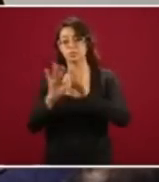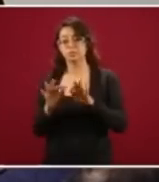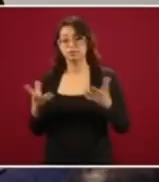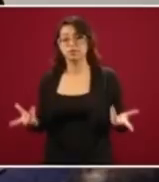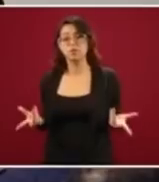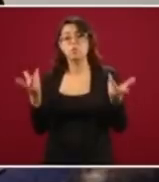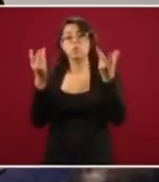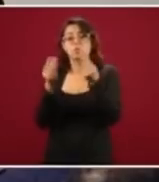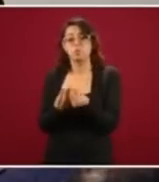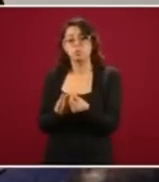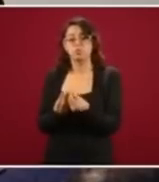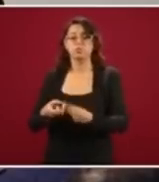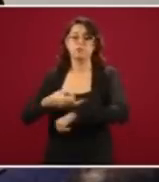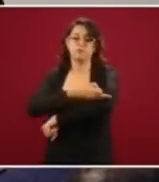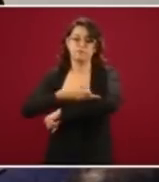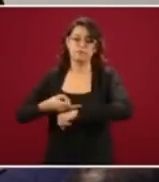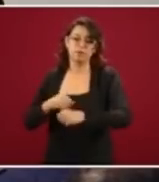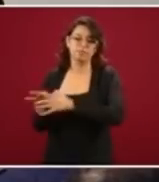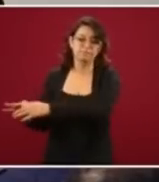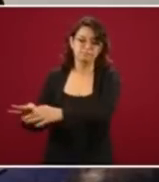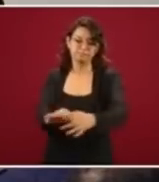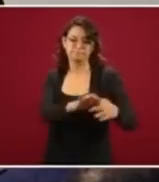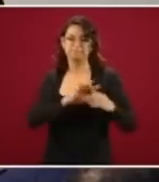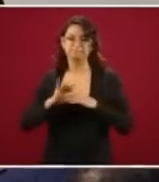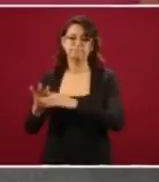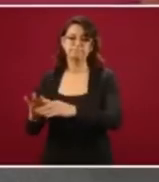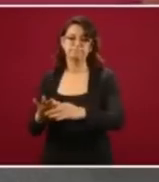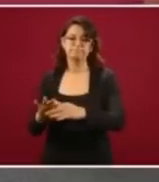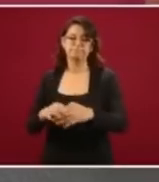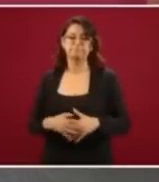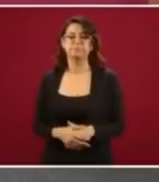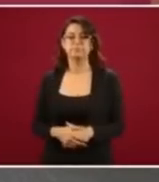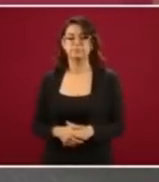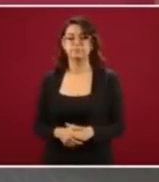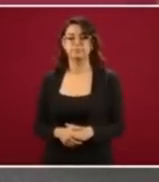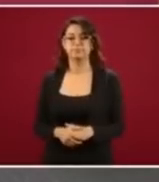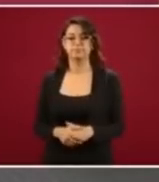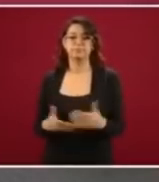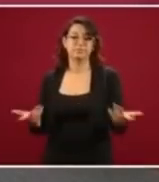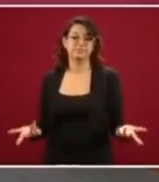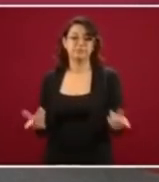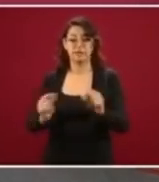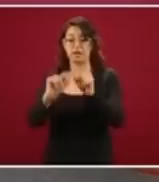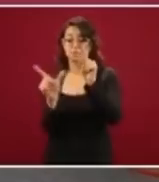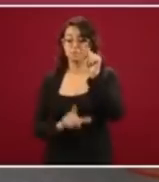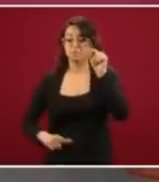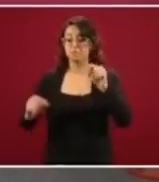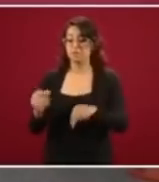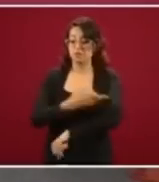mantener unida, integrada la familia, sobre todo la familia mexicana,